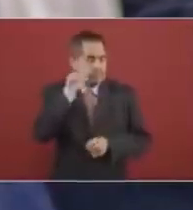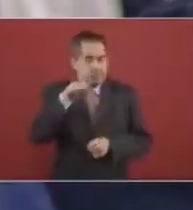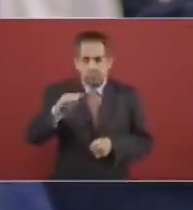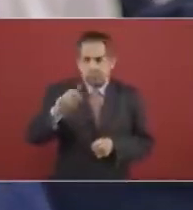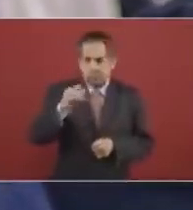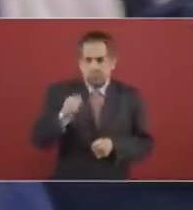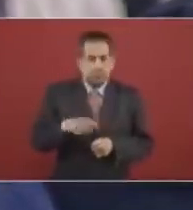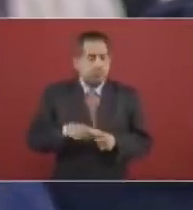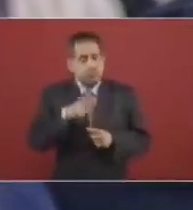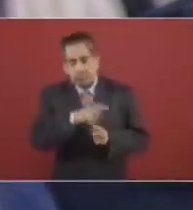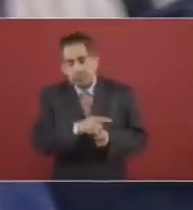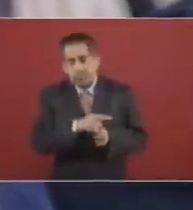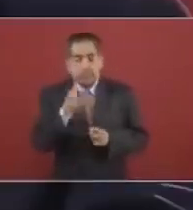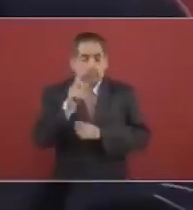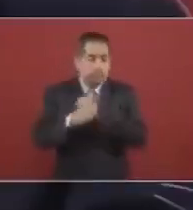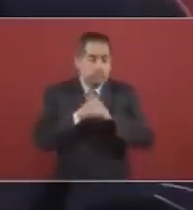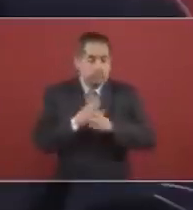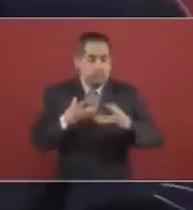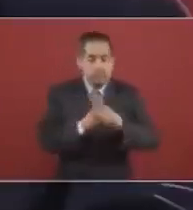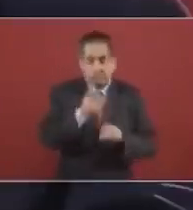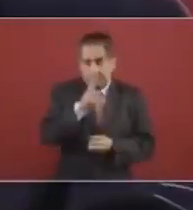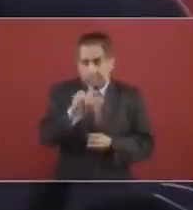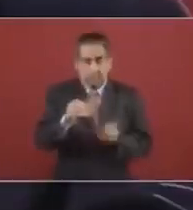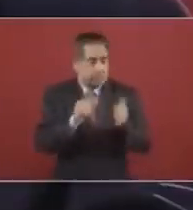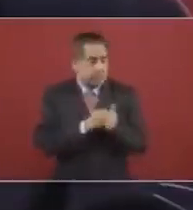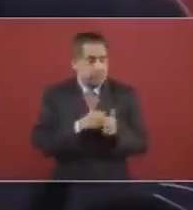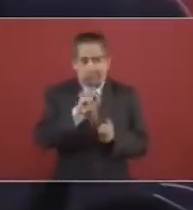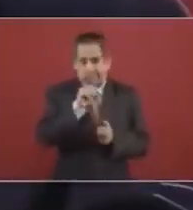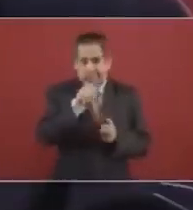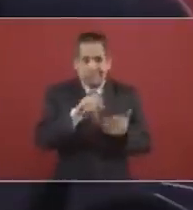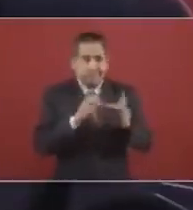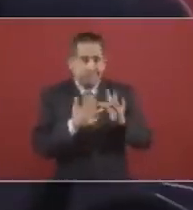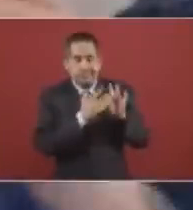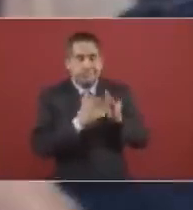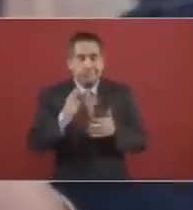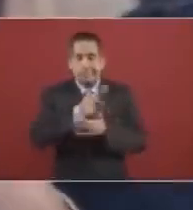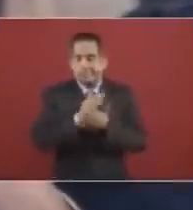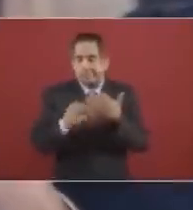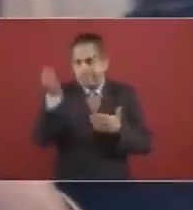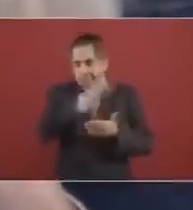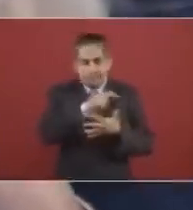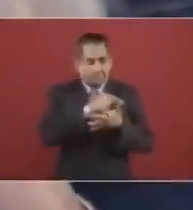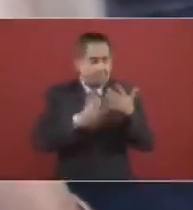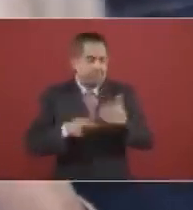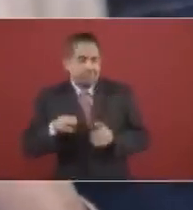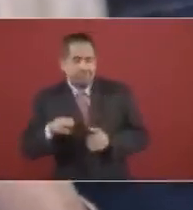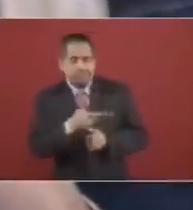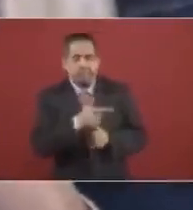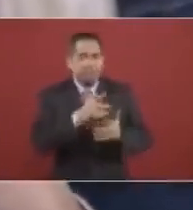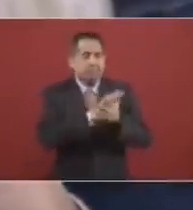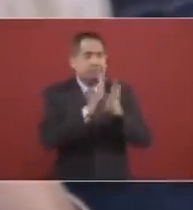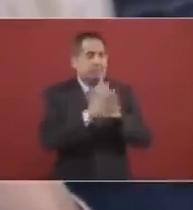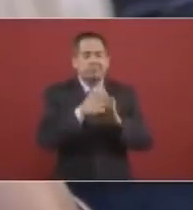carrera política en el PRI y el SAT, donde creó una red de empresas de facturas falsas, hoy conocidos en la región como el Cártel